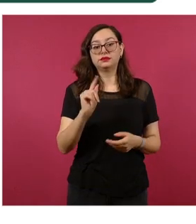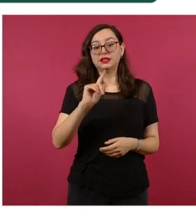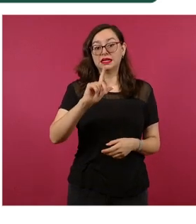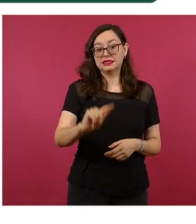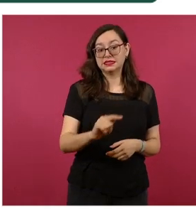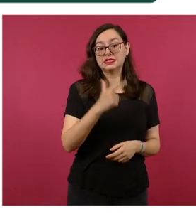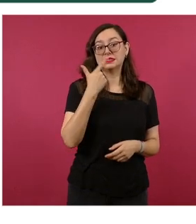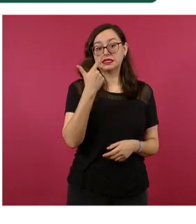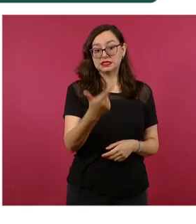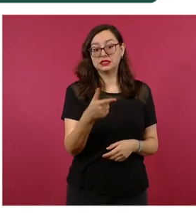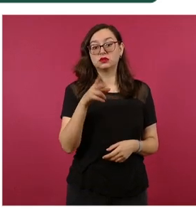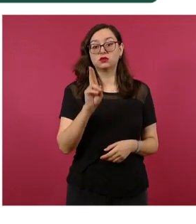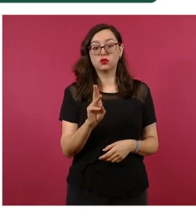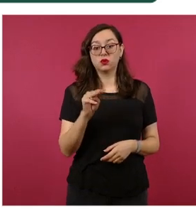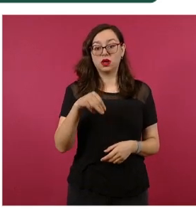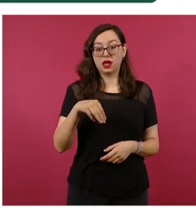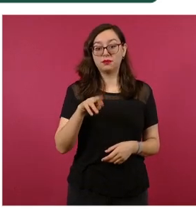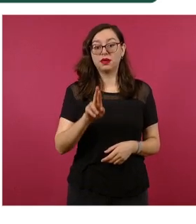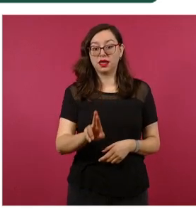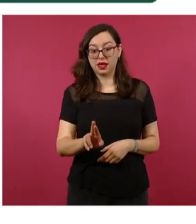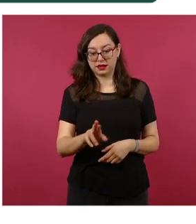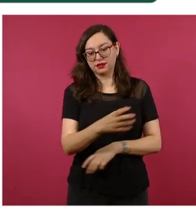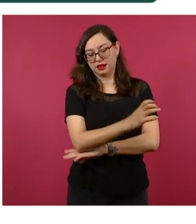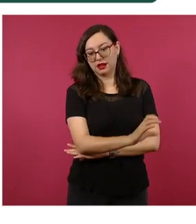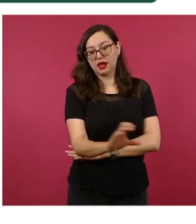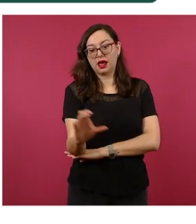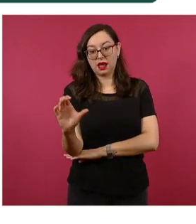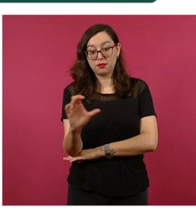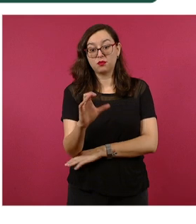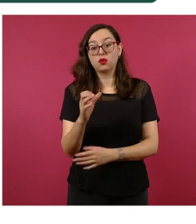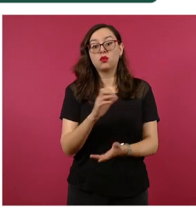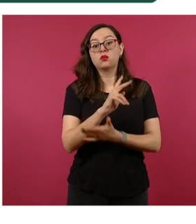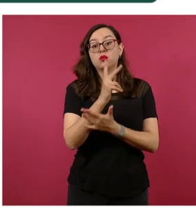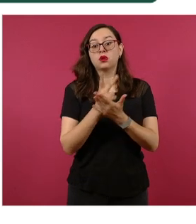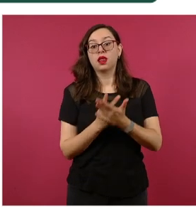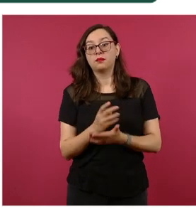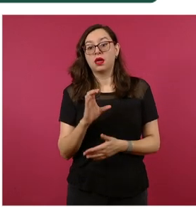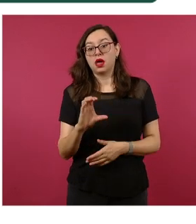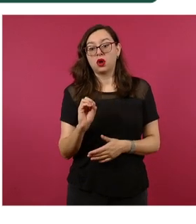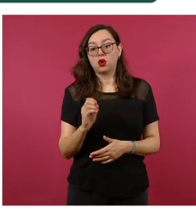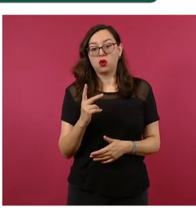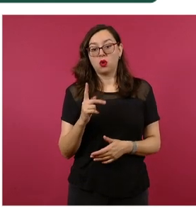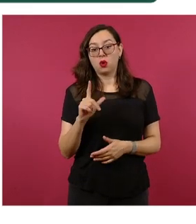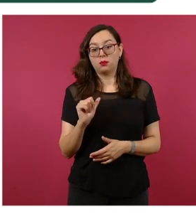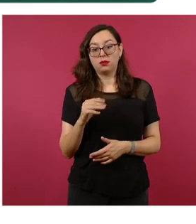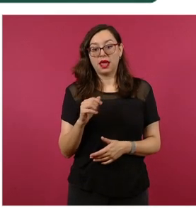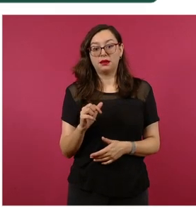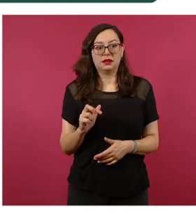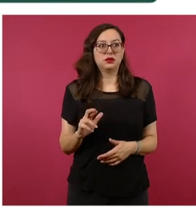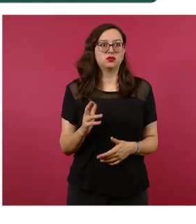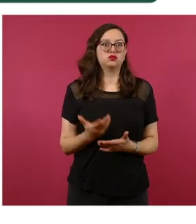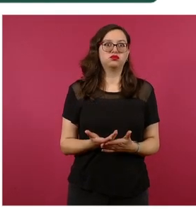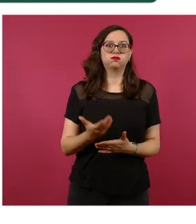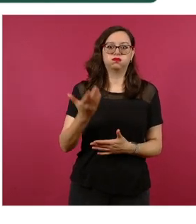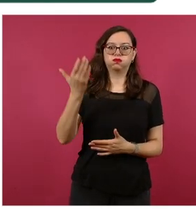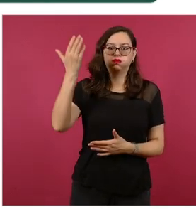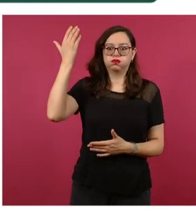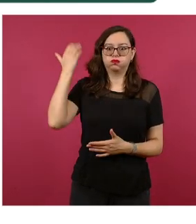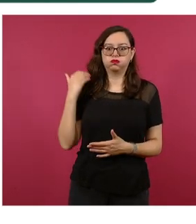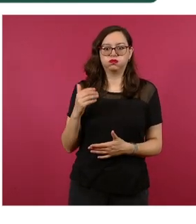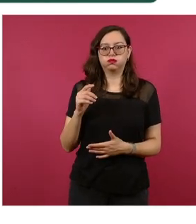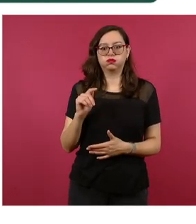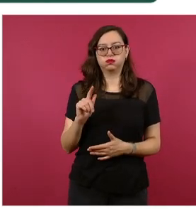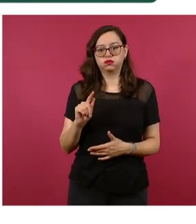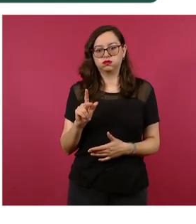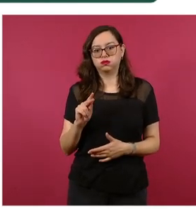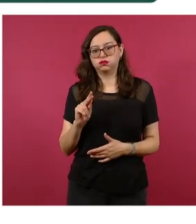77 UMRs, unidades médicas rurales del programa Coplamar, incluso algunos nacieron desde los años 70, 80, eran